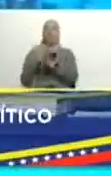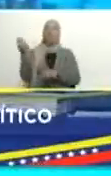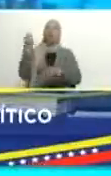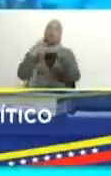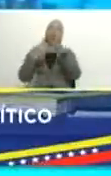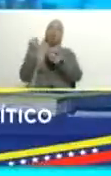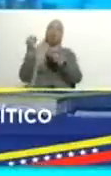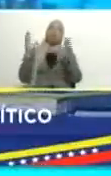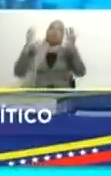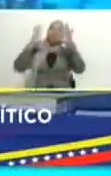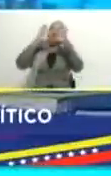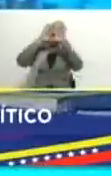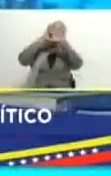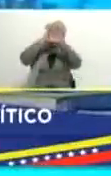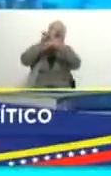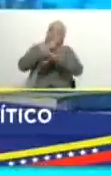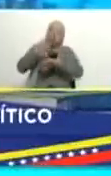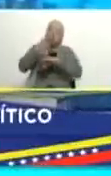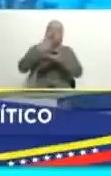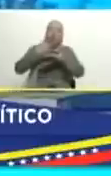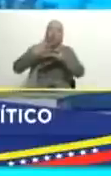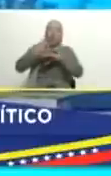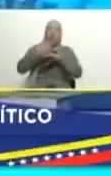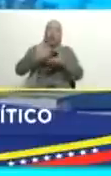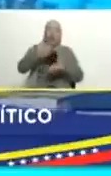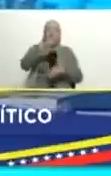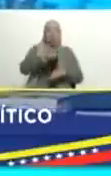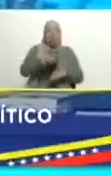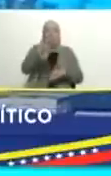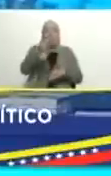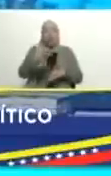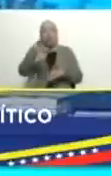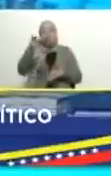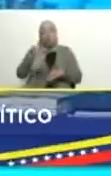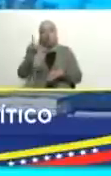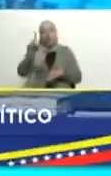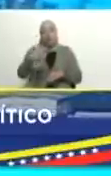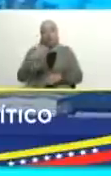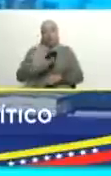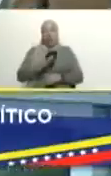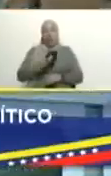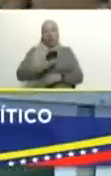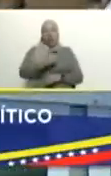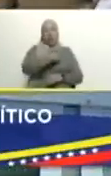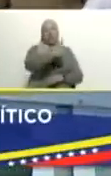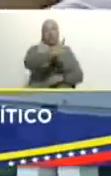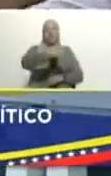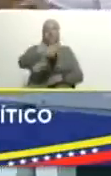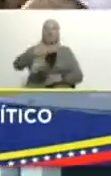que oscurece, cada gobernador, cada gobernadora, cada alcalde, cada alcaldesa,